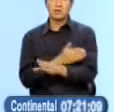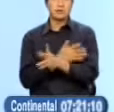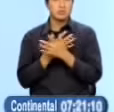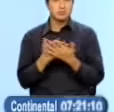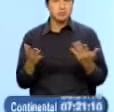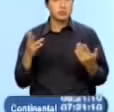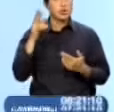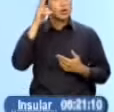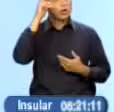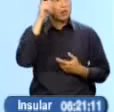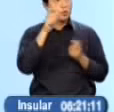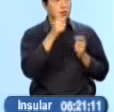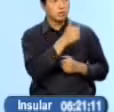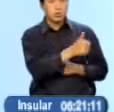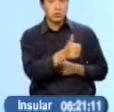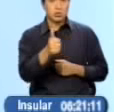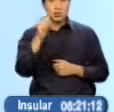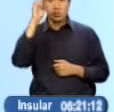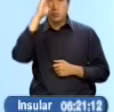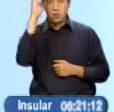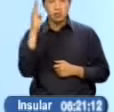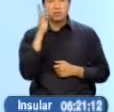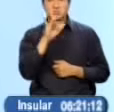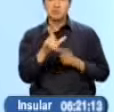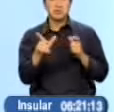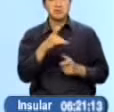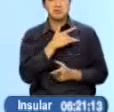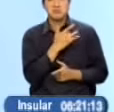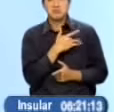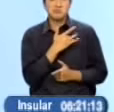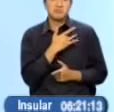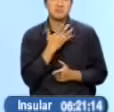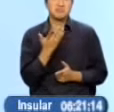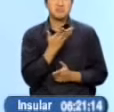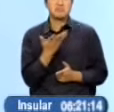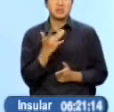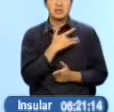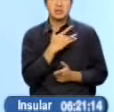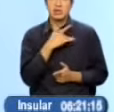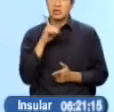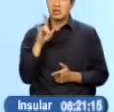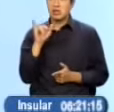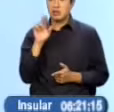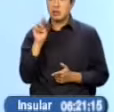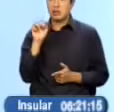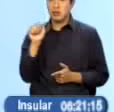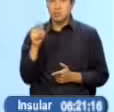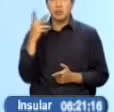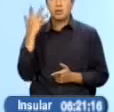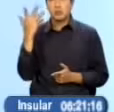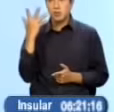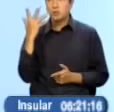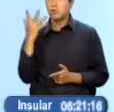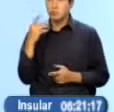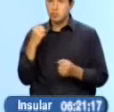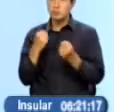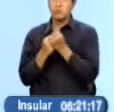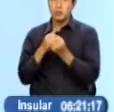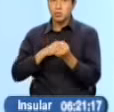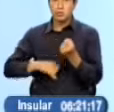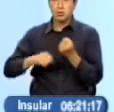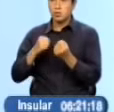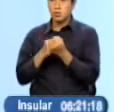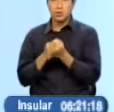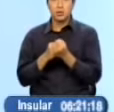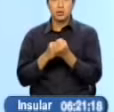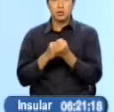además yo creo que la gente en brasil hay un descontento total con dilma lo había salió a defender la democracia no a